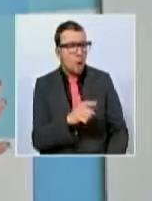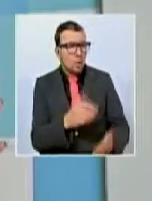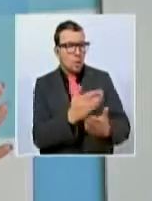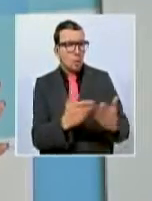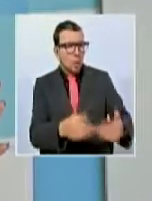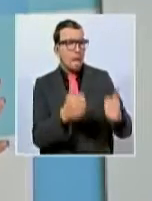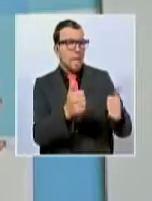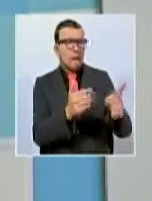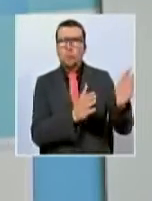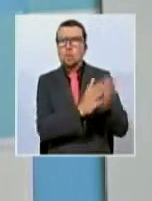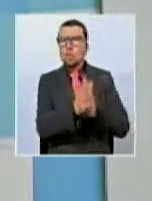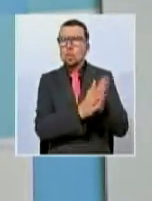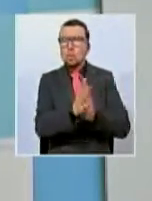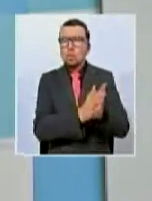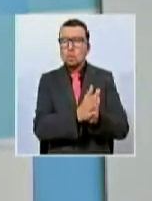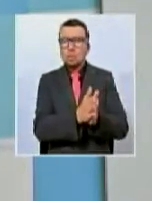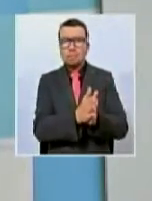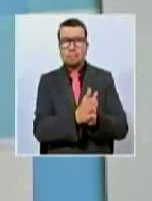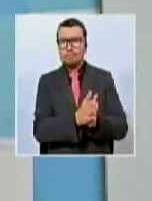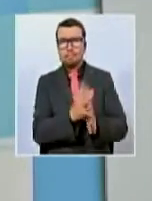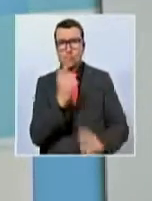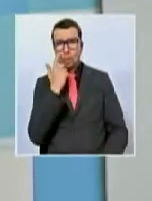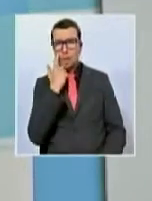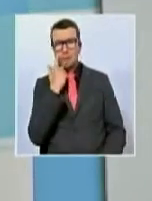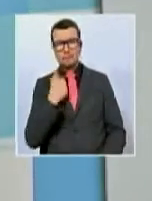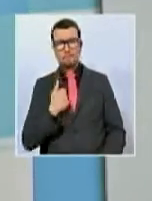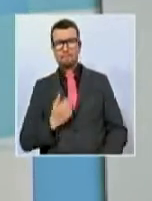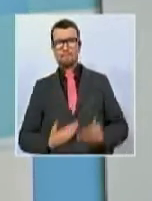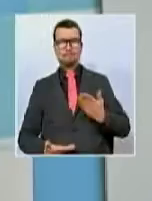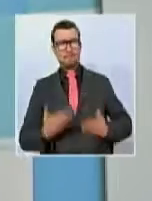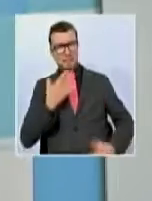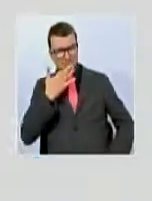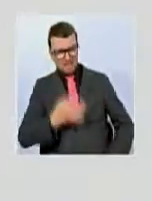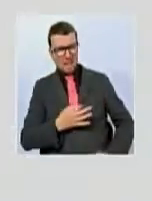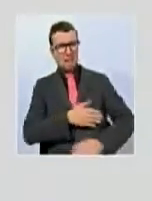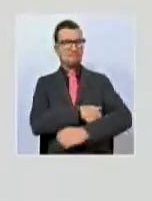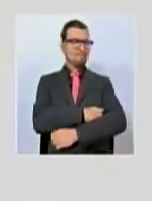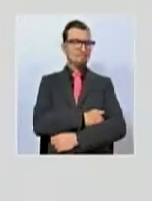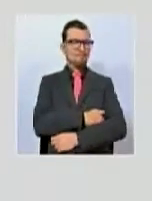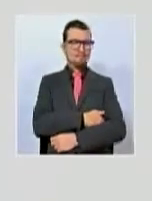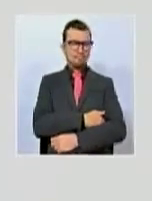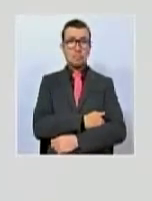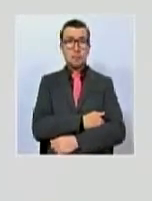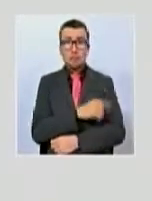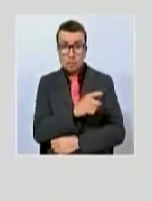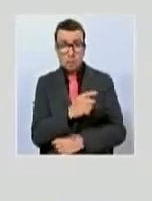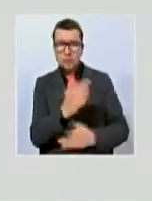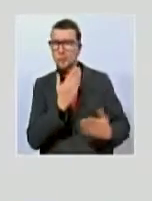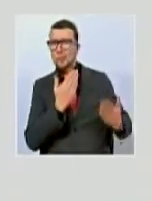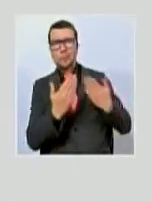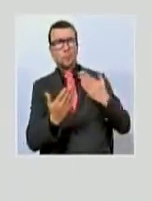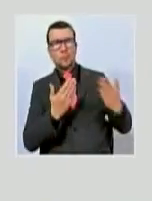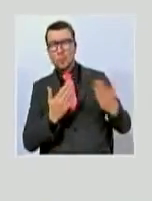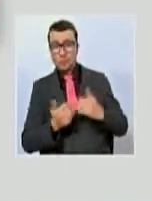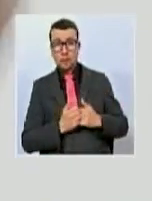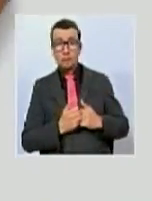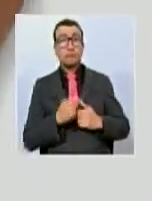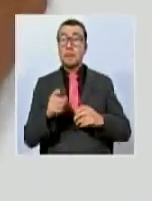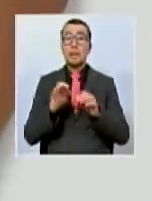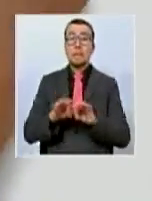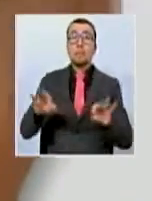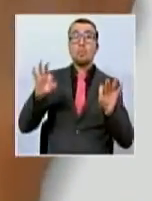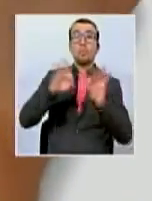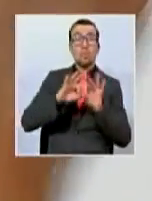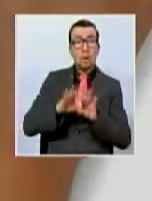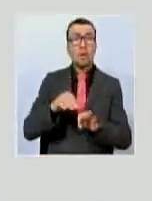de tanto bueno no dan tanto, ¿no? Entonces hay que desconfiar un poco de los productos para bajar de peso. Lo más importante para bajar de peso es